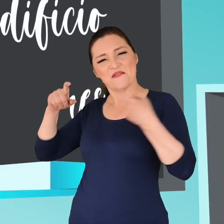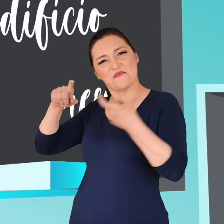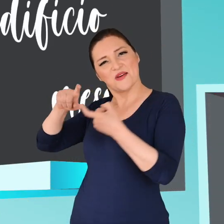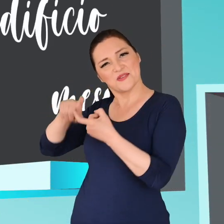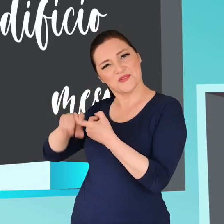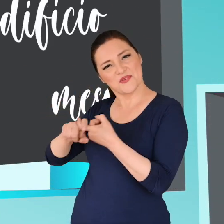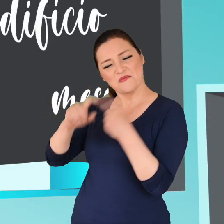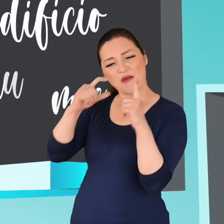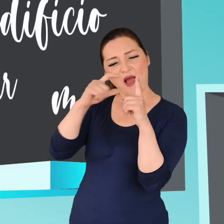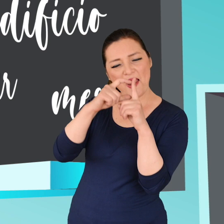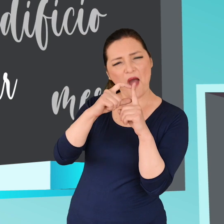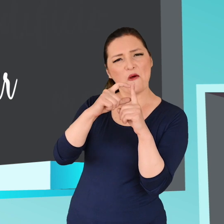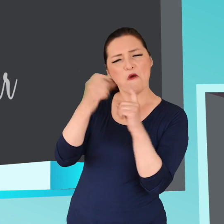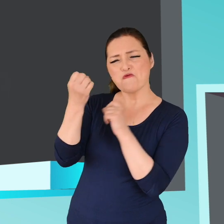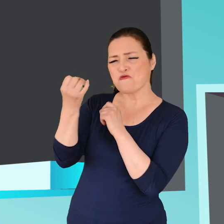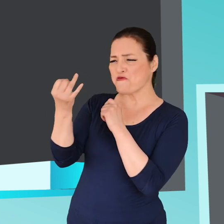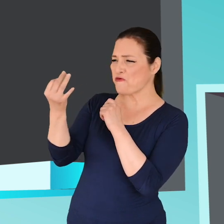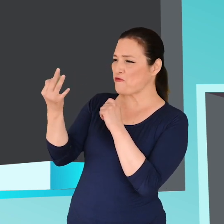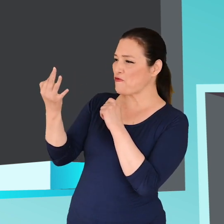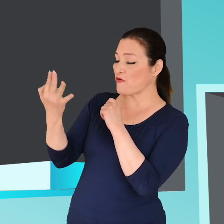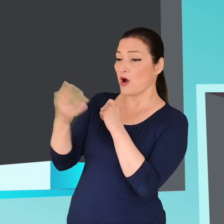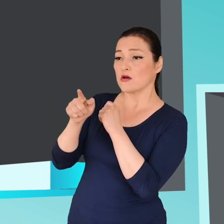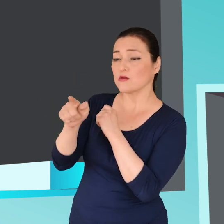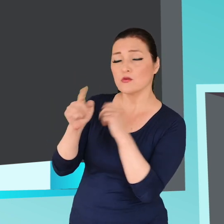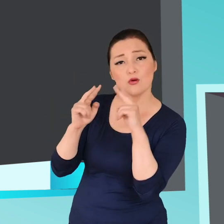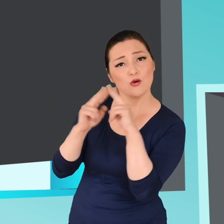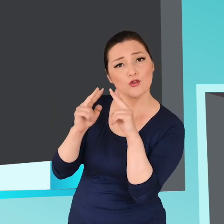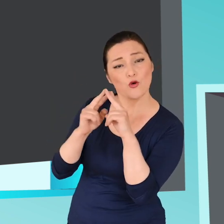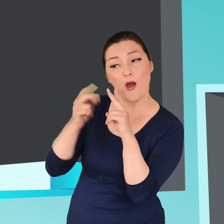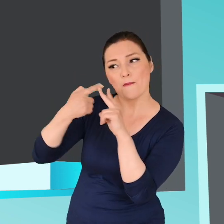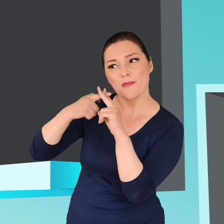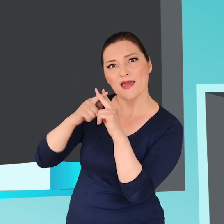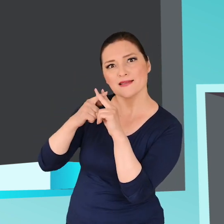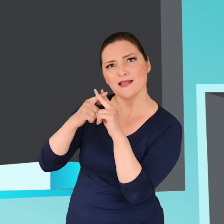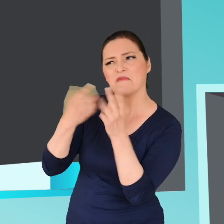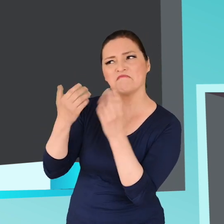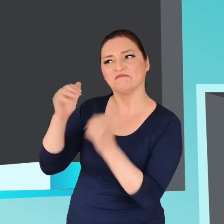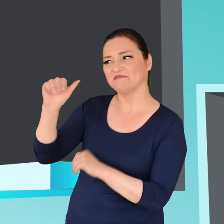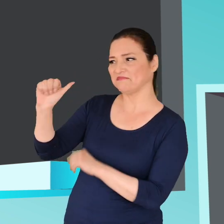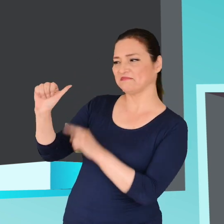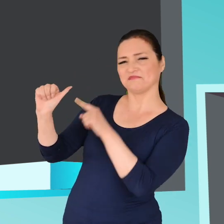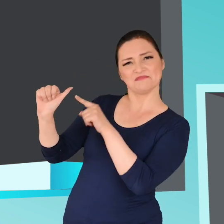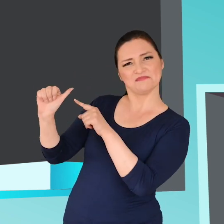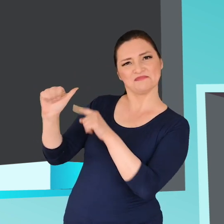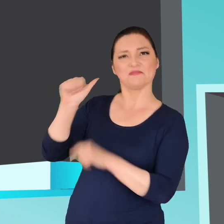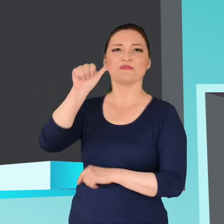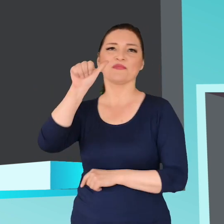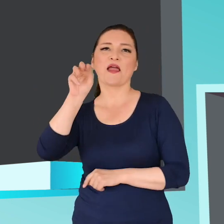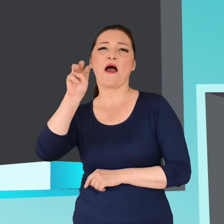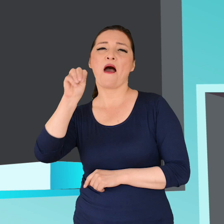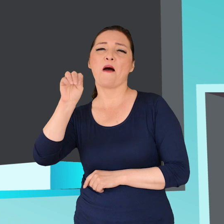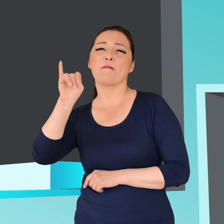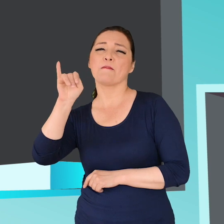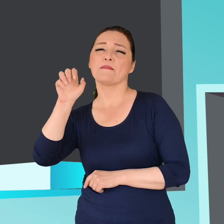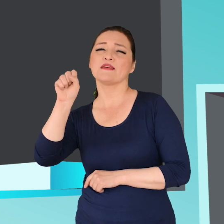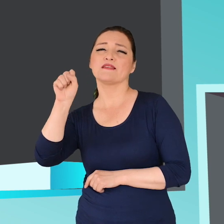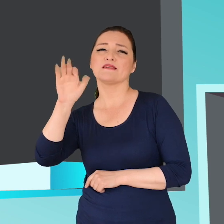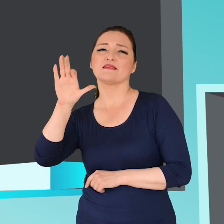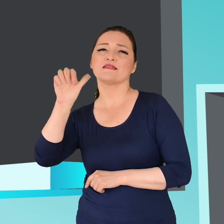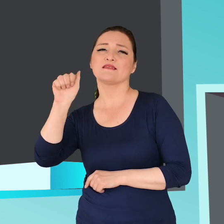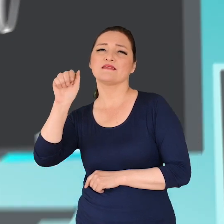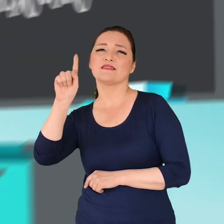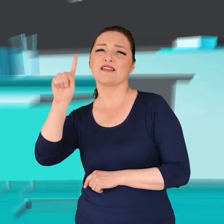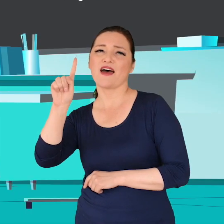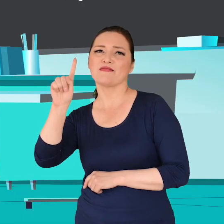El español tiene muchas palabras. ¿Conoces alguna que empiece con la letra A? Amistad. Es una de las palabras más bellas